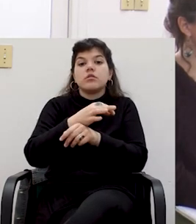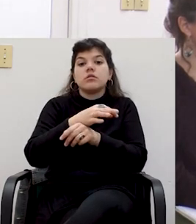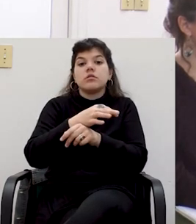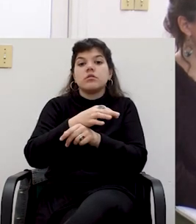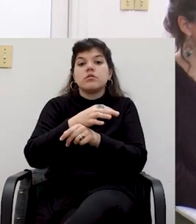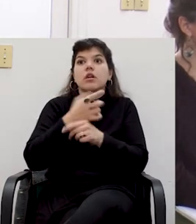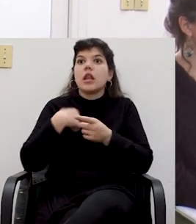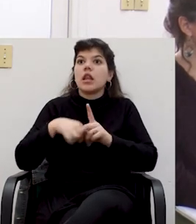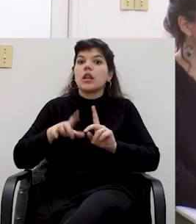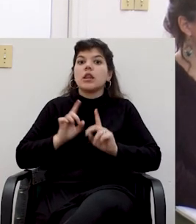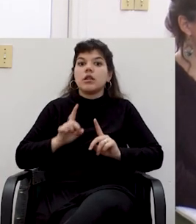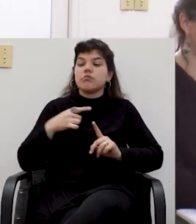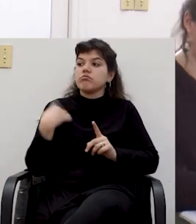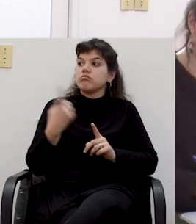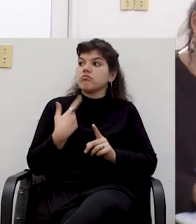son